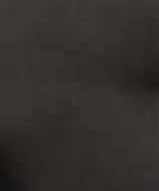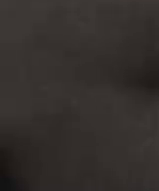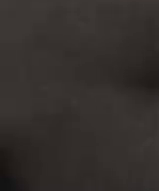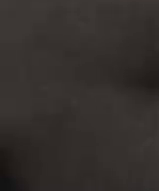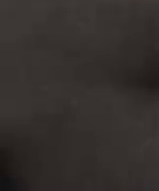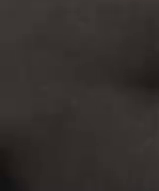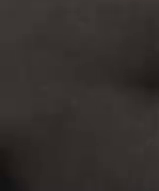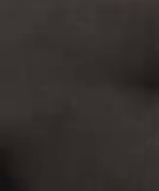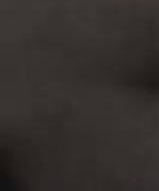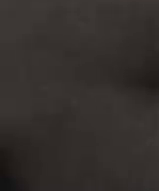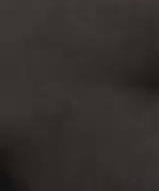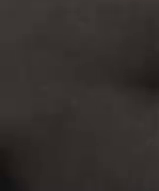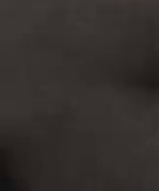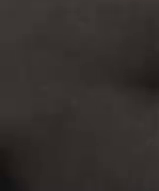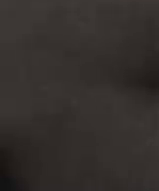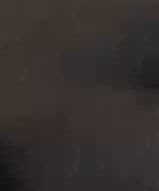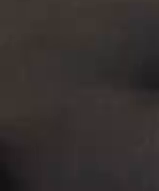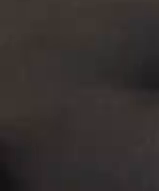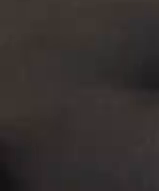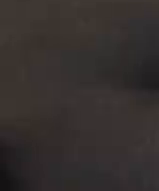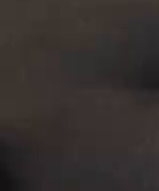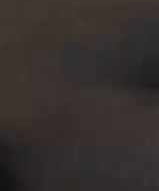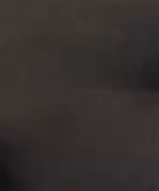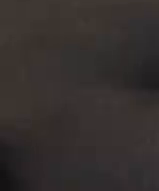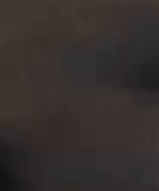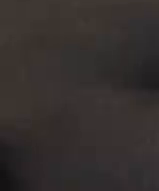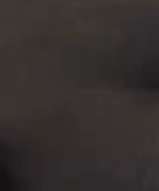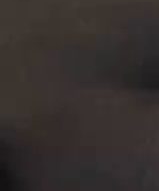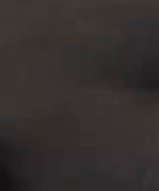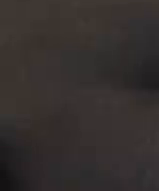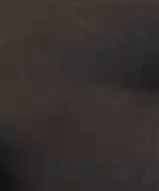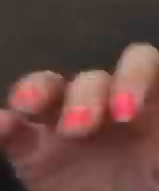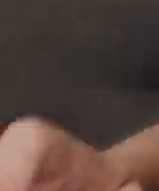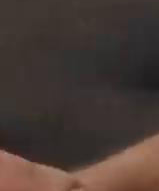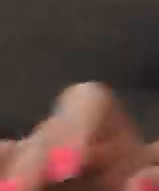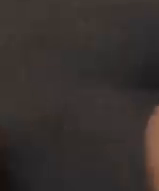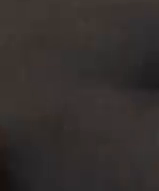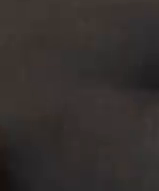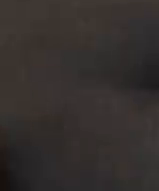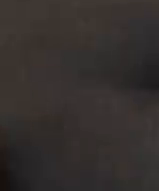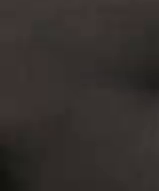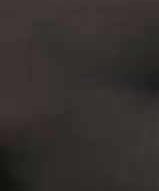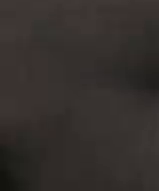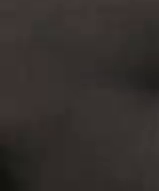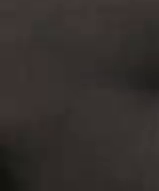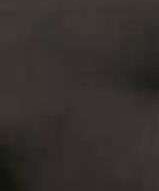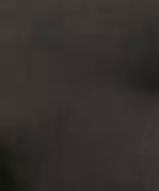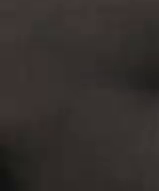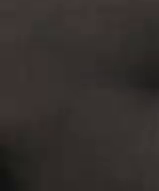aquí conociendo de esta nueva información que tenemos el día de hoy. Es acerca de algo que sucede